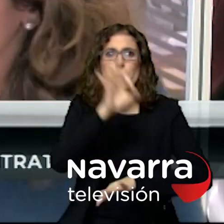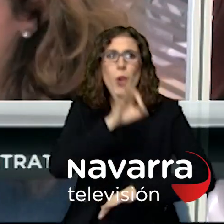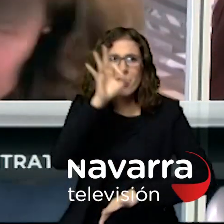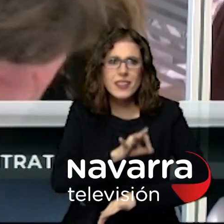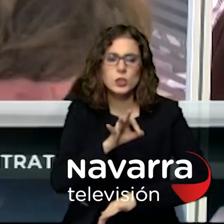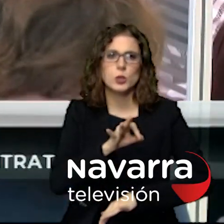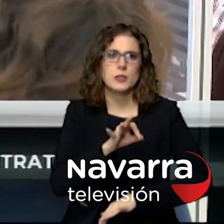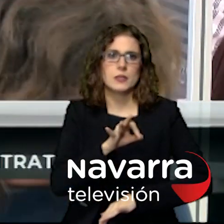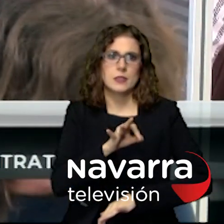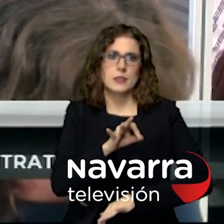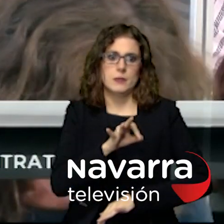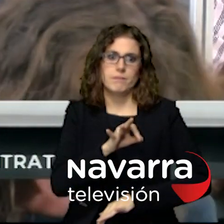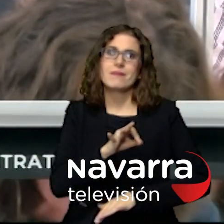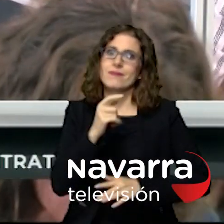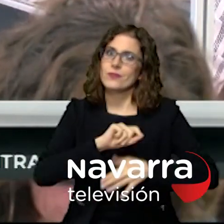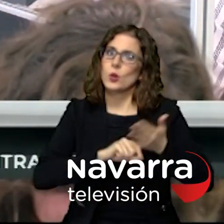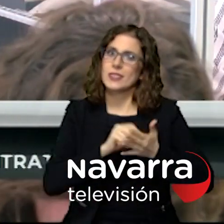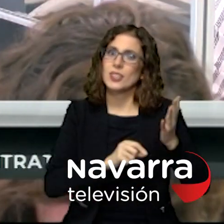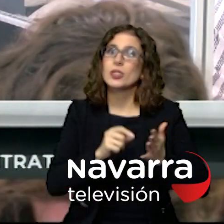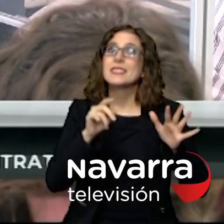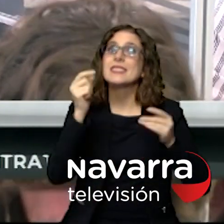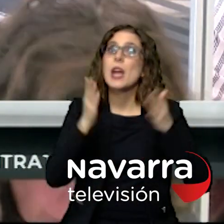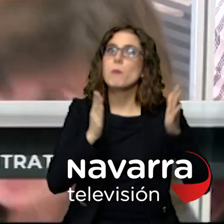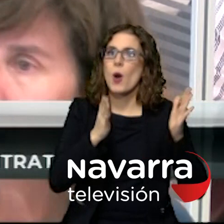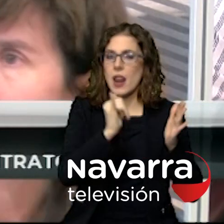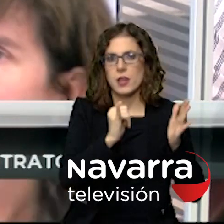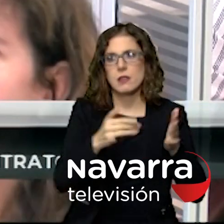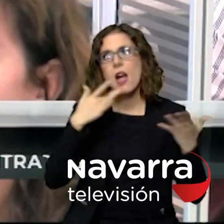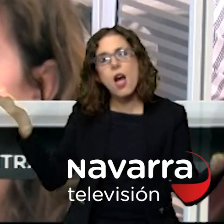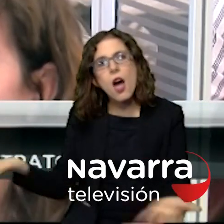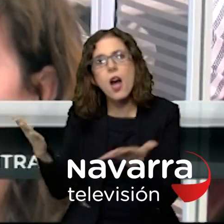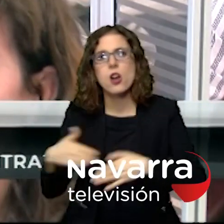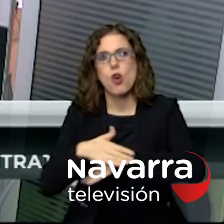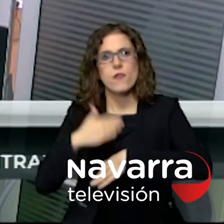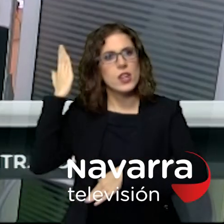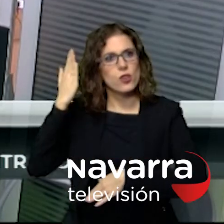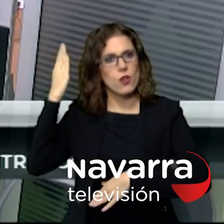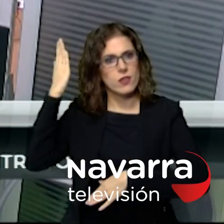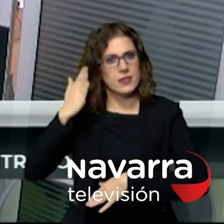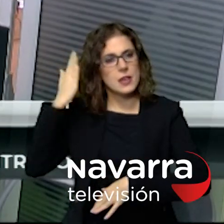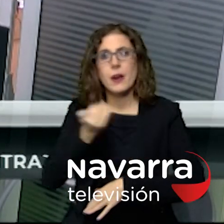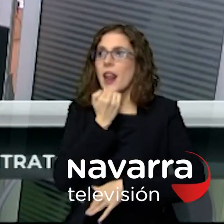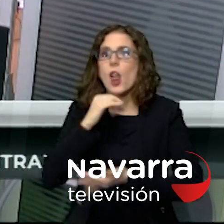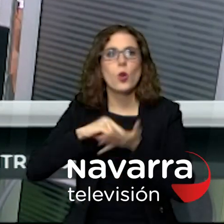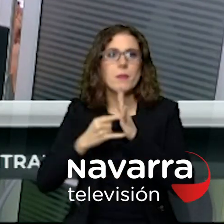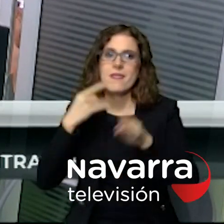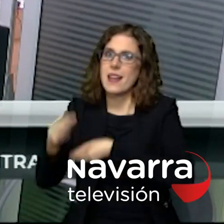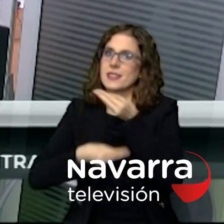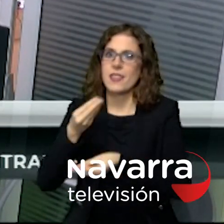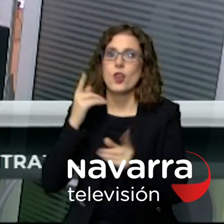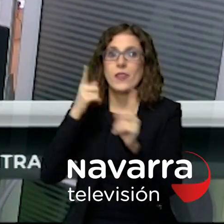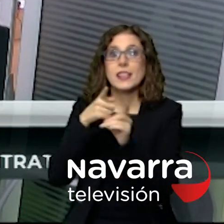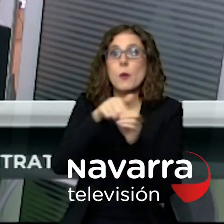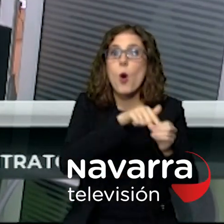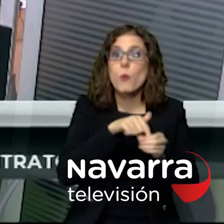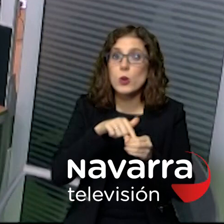Casi la mitad tenían contratos temporales, por lo que insta al gobierno foral a que adopte las medidas necesarias para cubrir las vacantes existentes en las